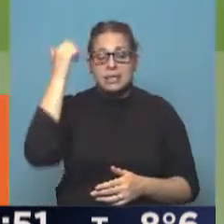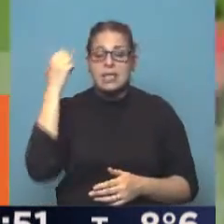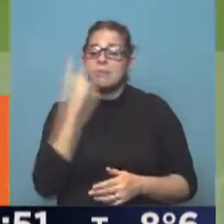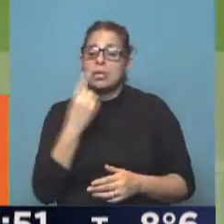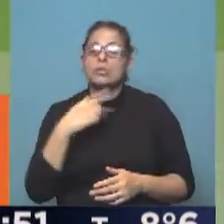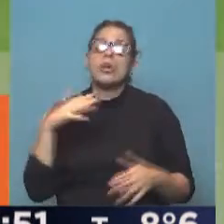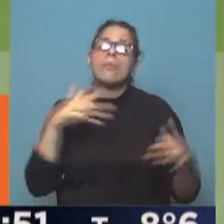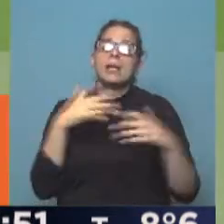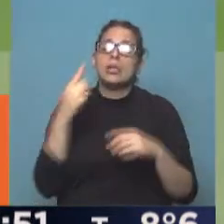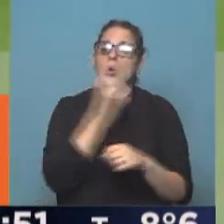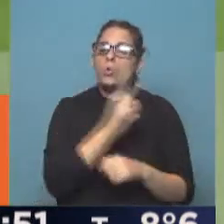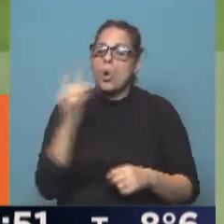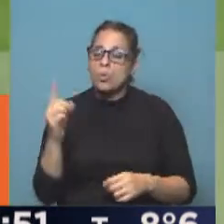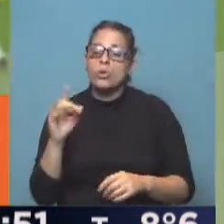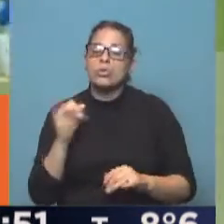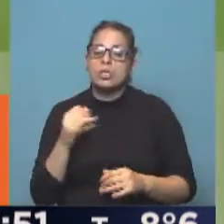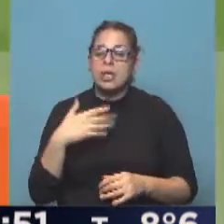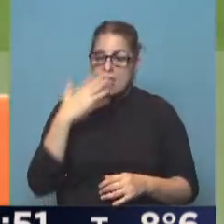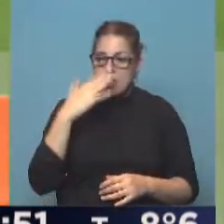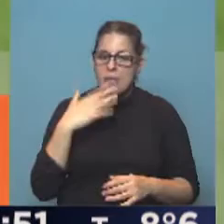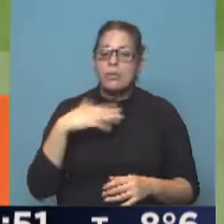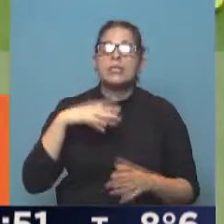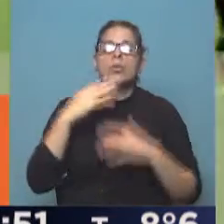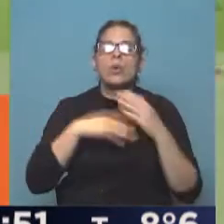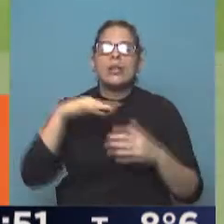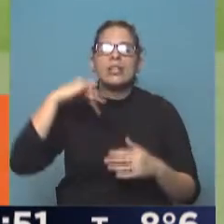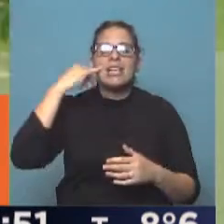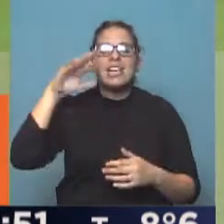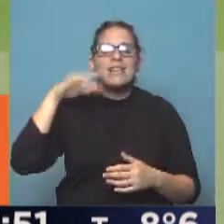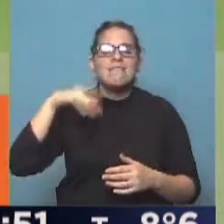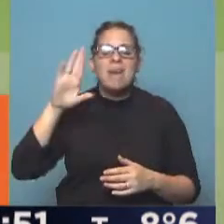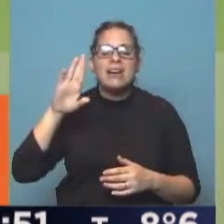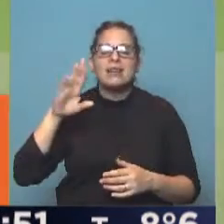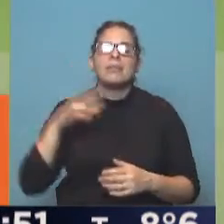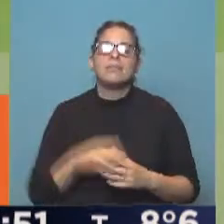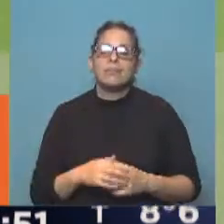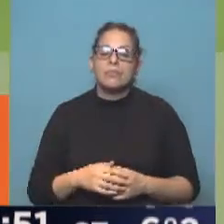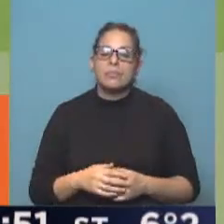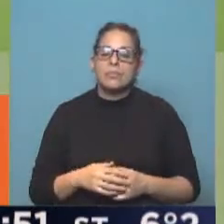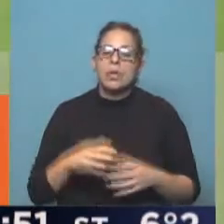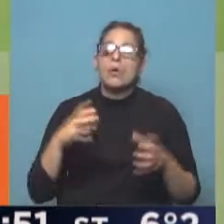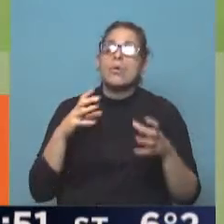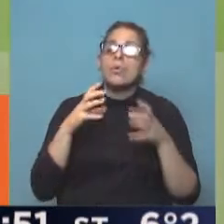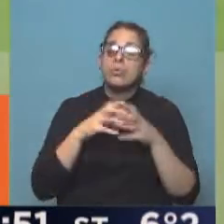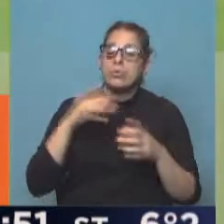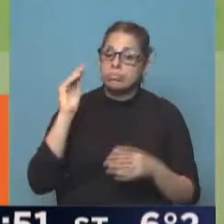estaba 1-1 y después sí iba a aparecer el gran Neymar, el crack que tiene el Barcelona y sobre todo el fútbol